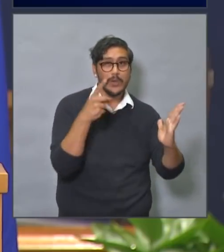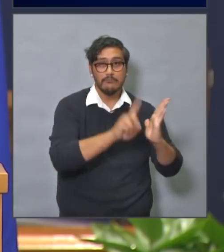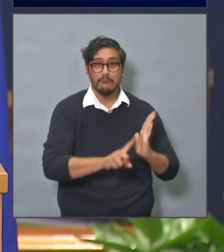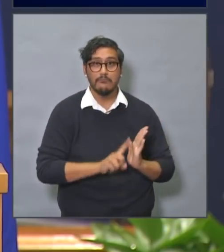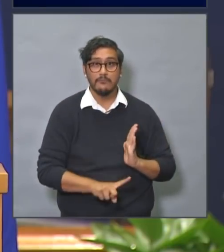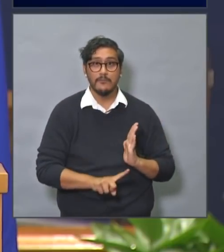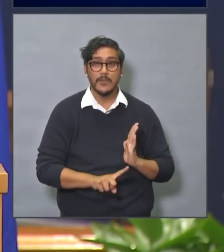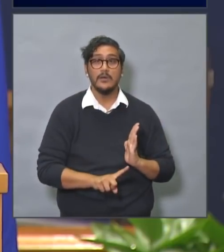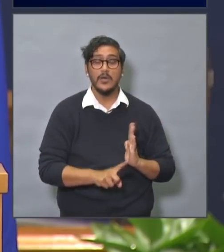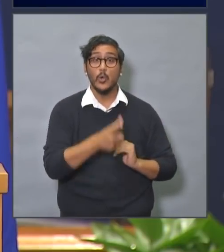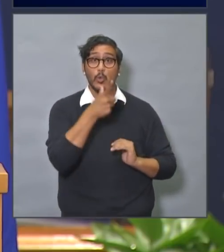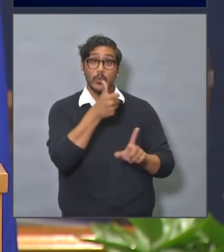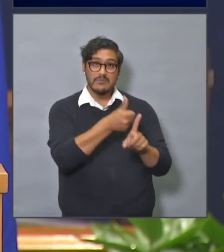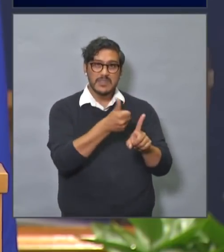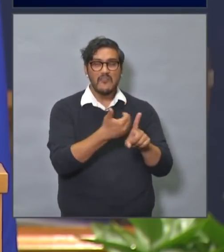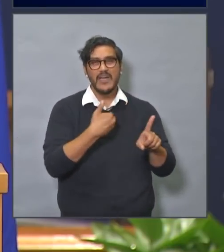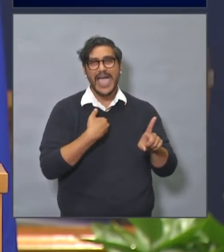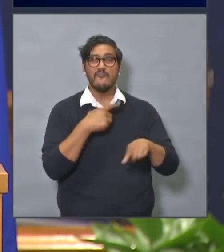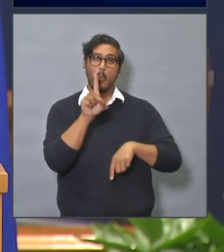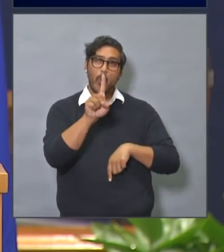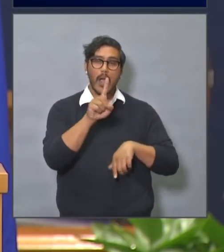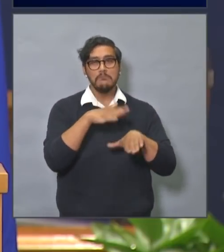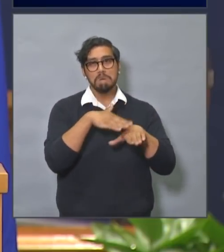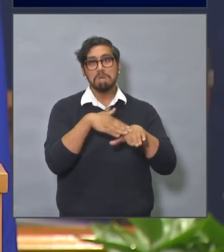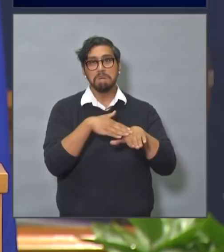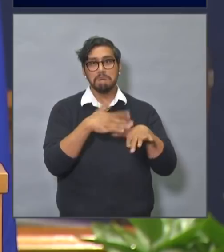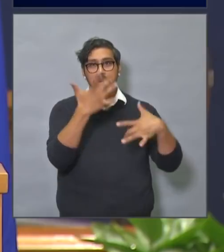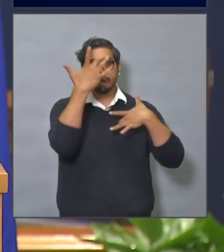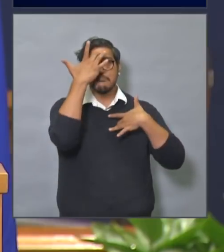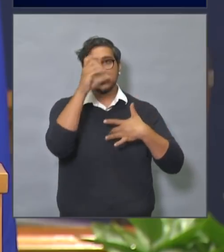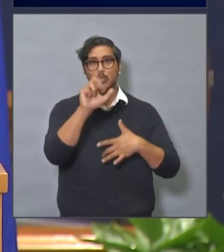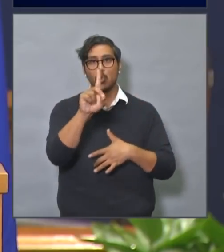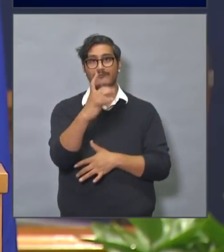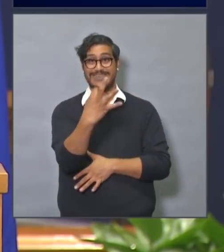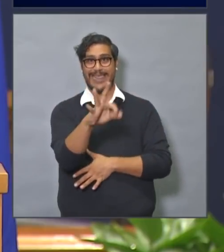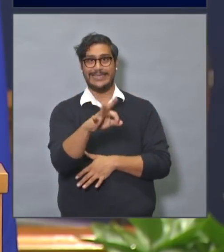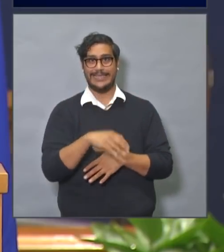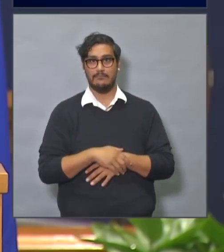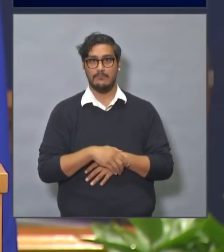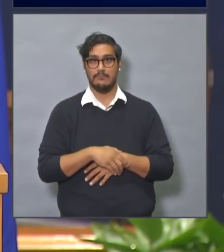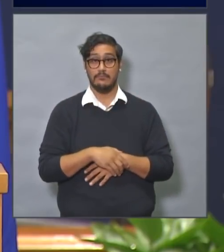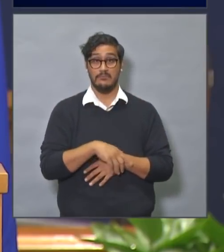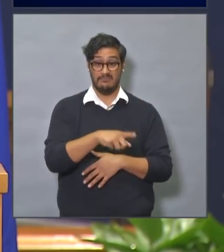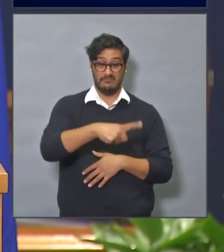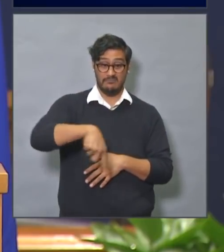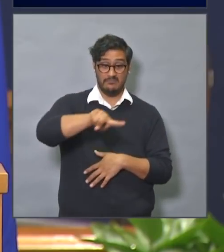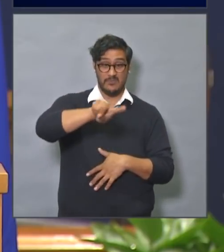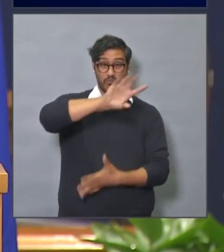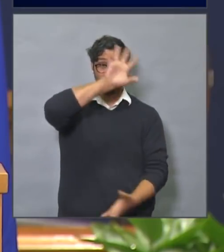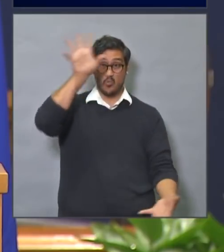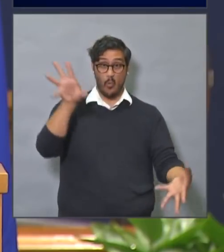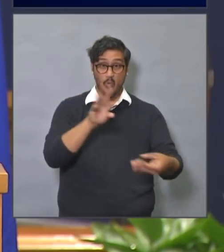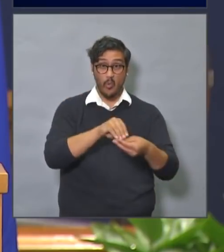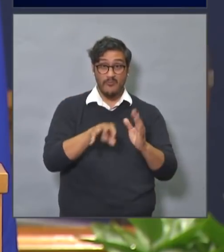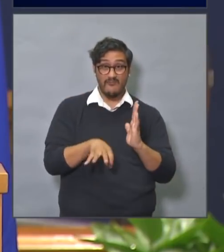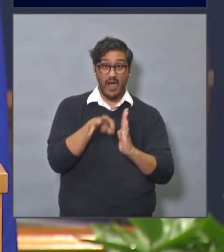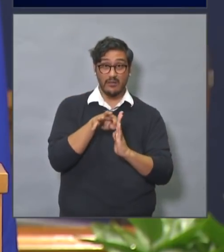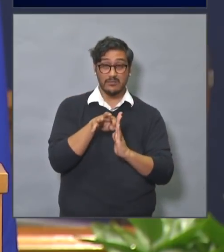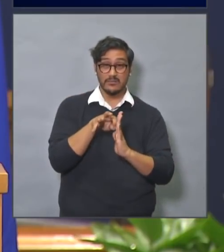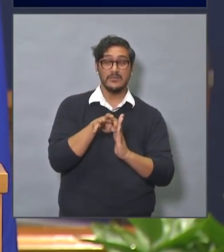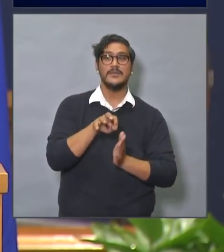caso confirmado de COVID-19. El total de casos confirmados en entornos institucionales es